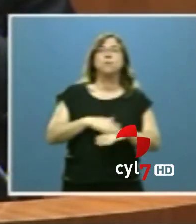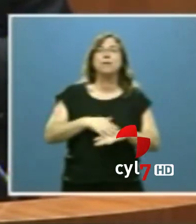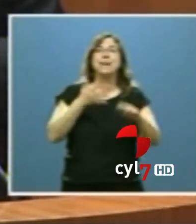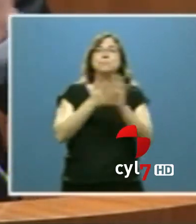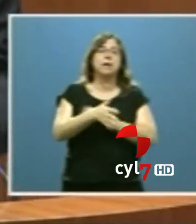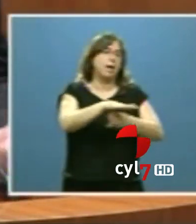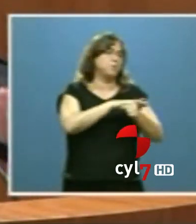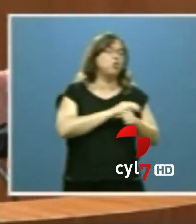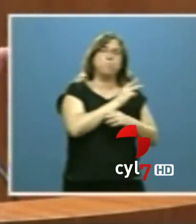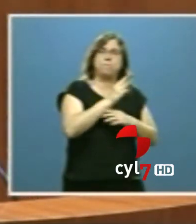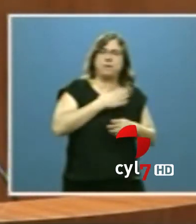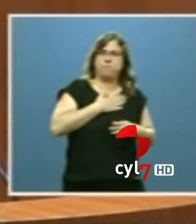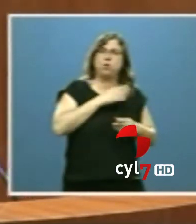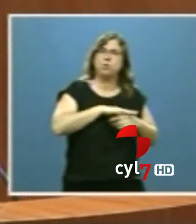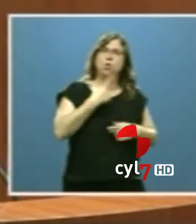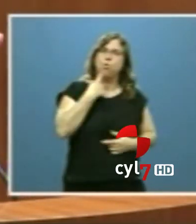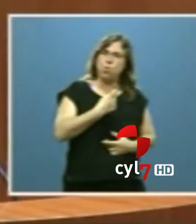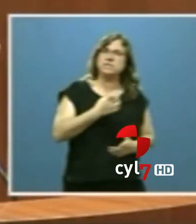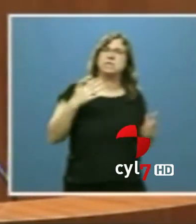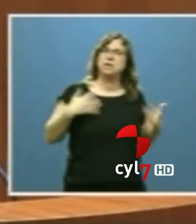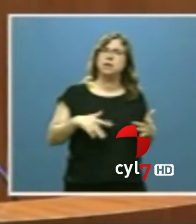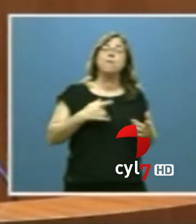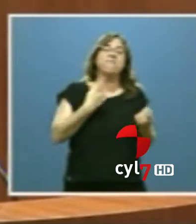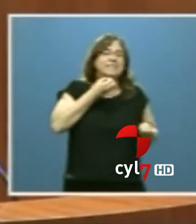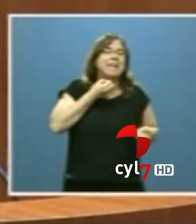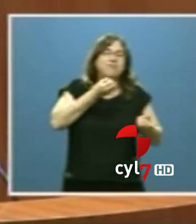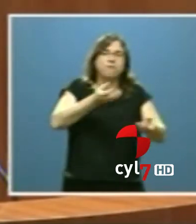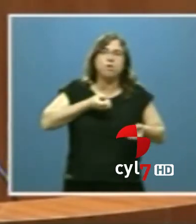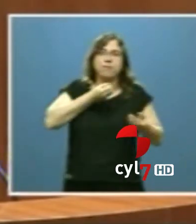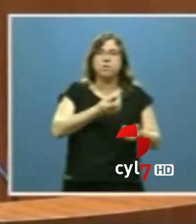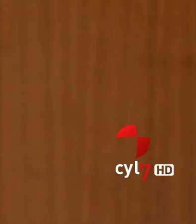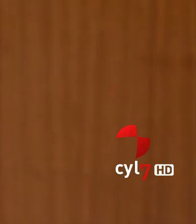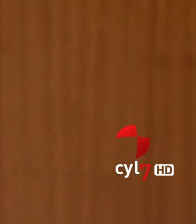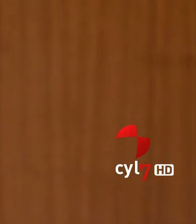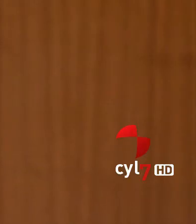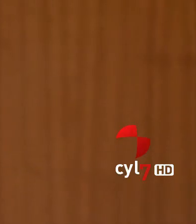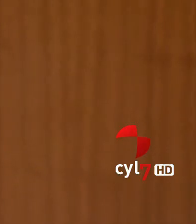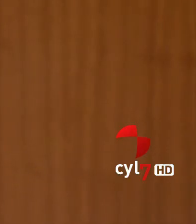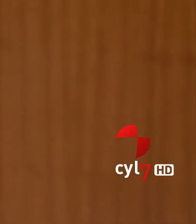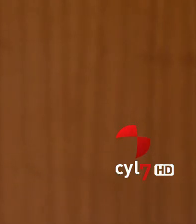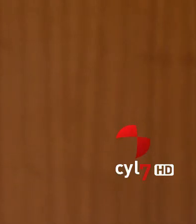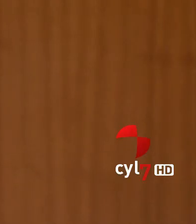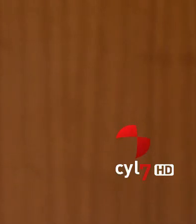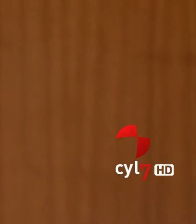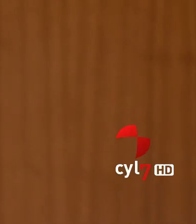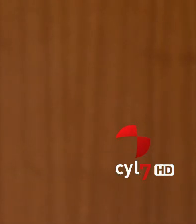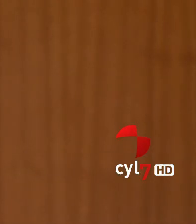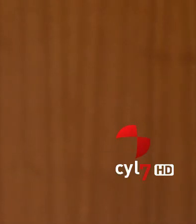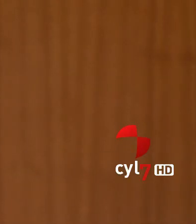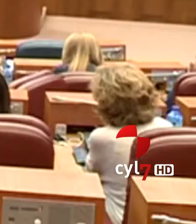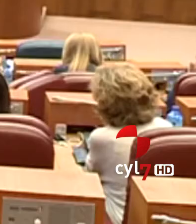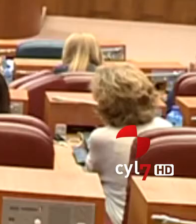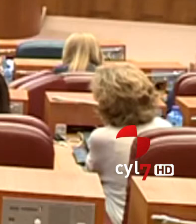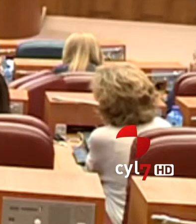propio ámbito de mi partido y es verdad porque ha habido mucha desinformación o porque es complicado de explicar al presidente no le agradó la forma en que se